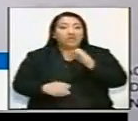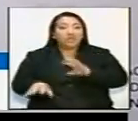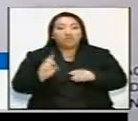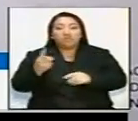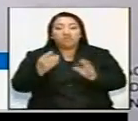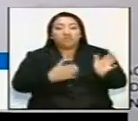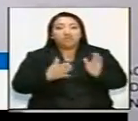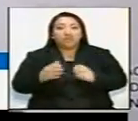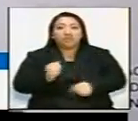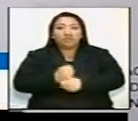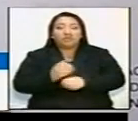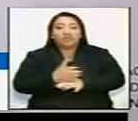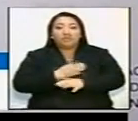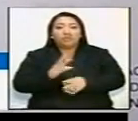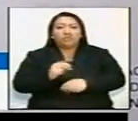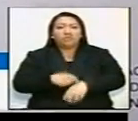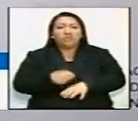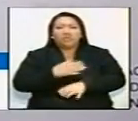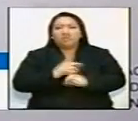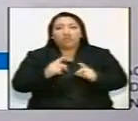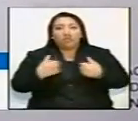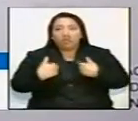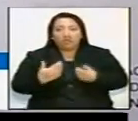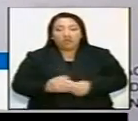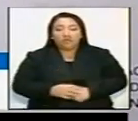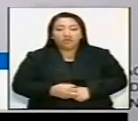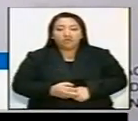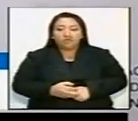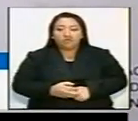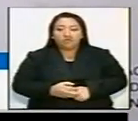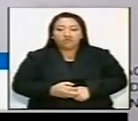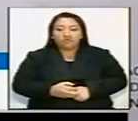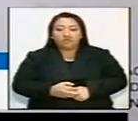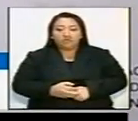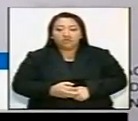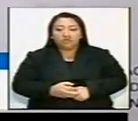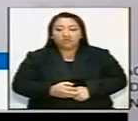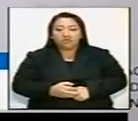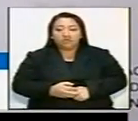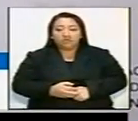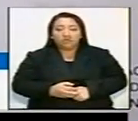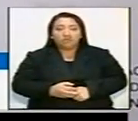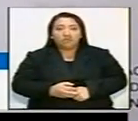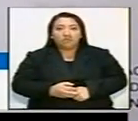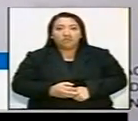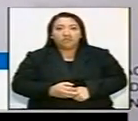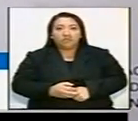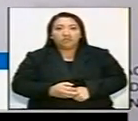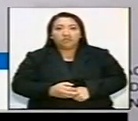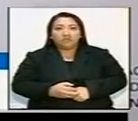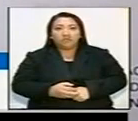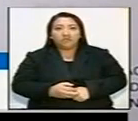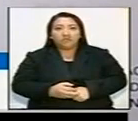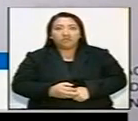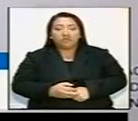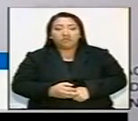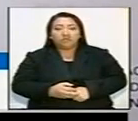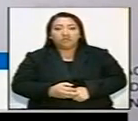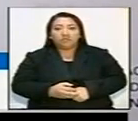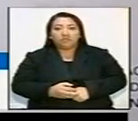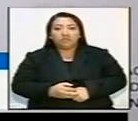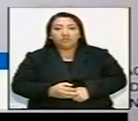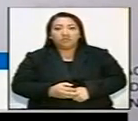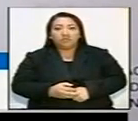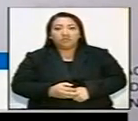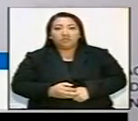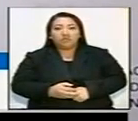plan, que después de hace mucho tiempo que no tenemos, en 84 políticas que son tangibles.